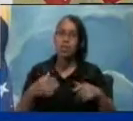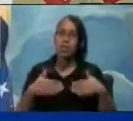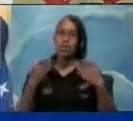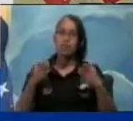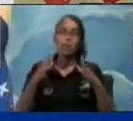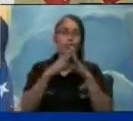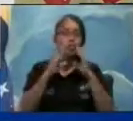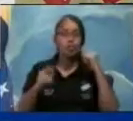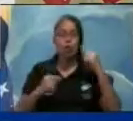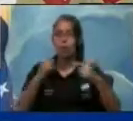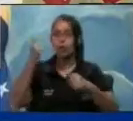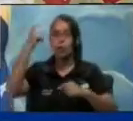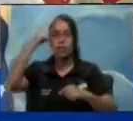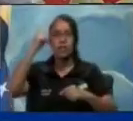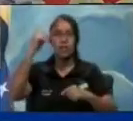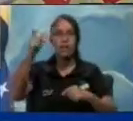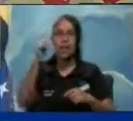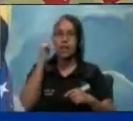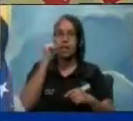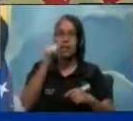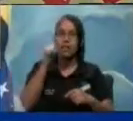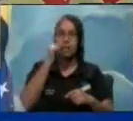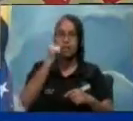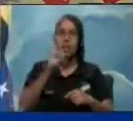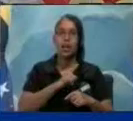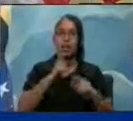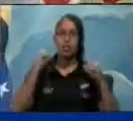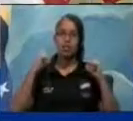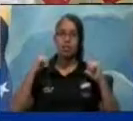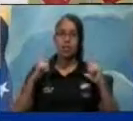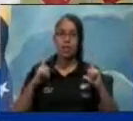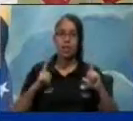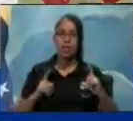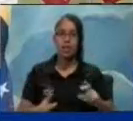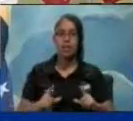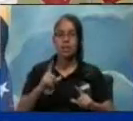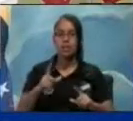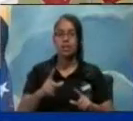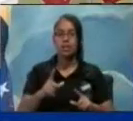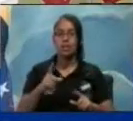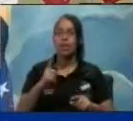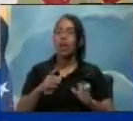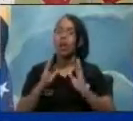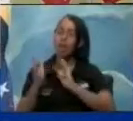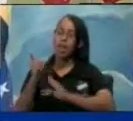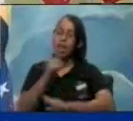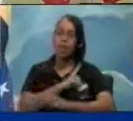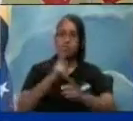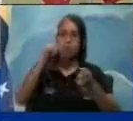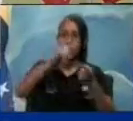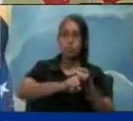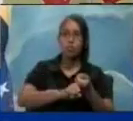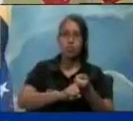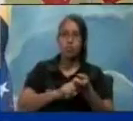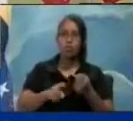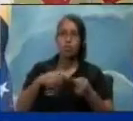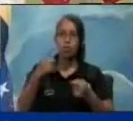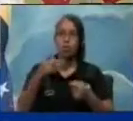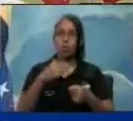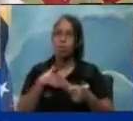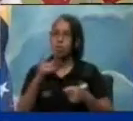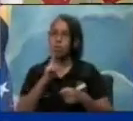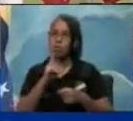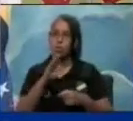todo el día, el sábado, descansando al lado de mi olfa. Como no puedo llevarla al campo, mi